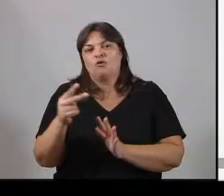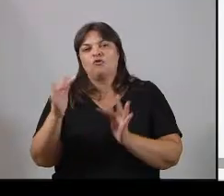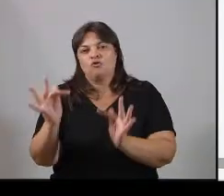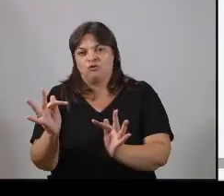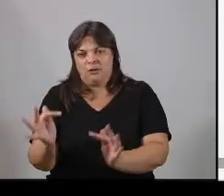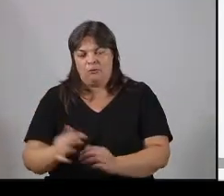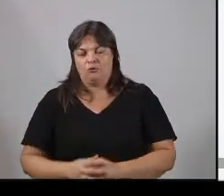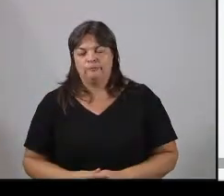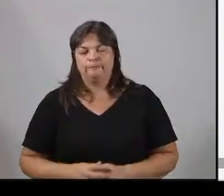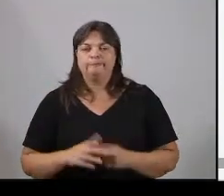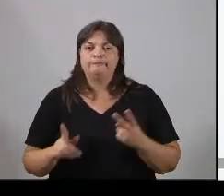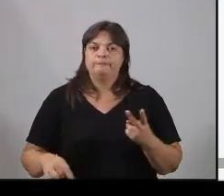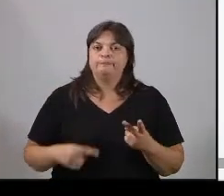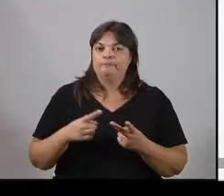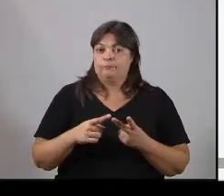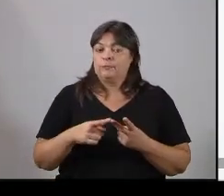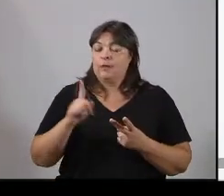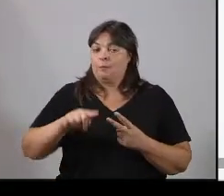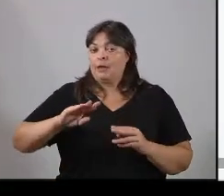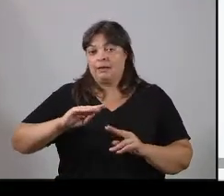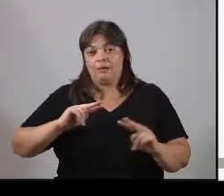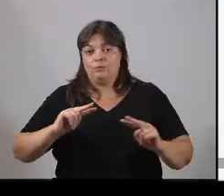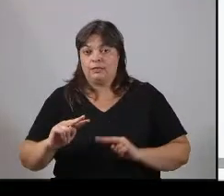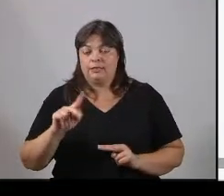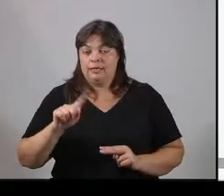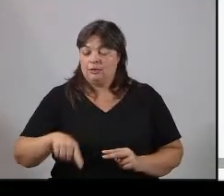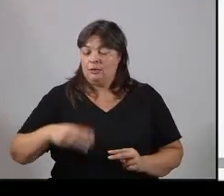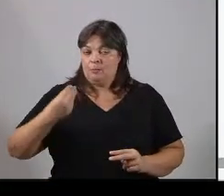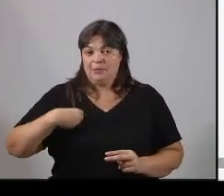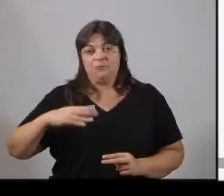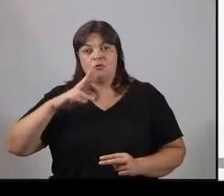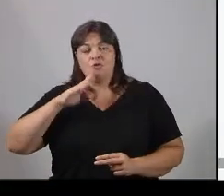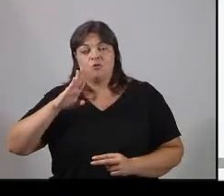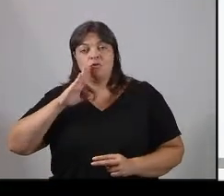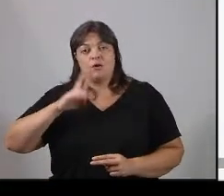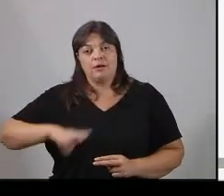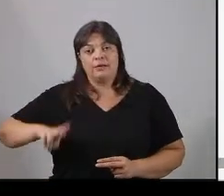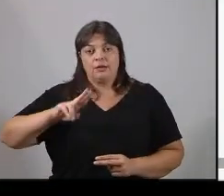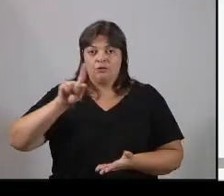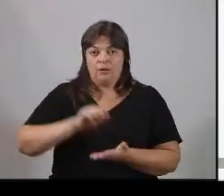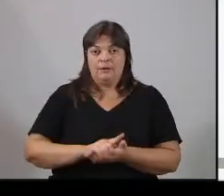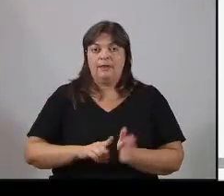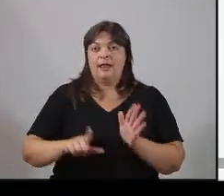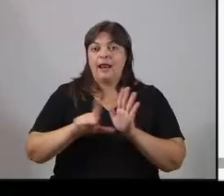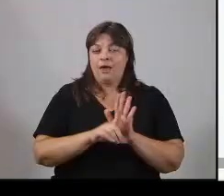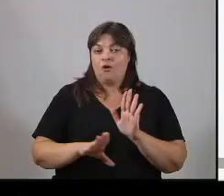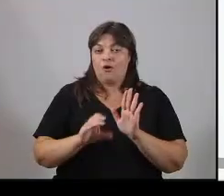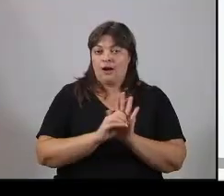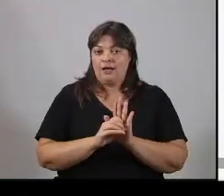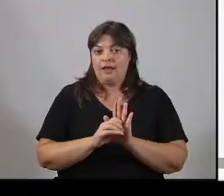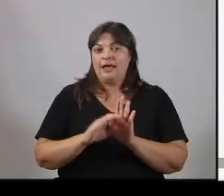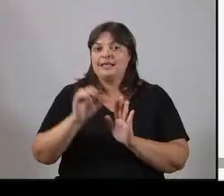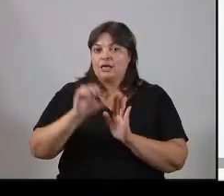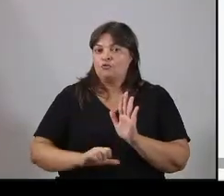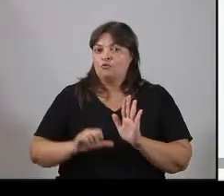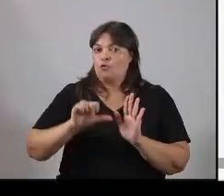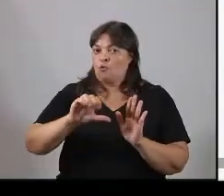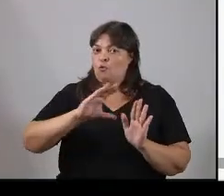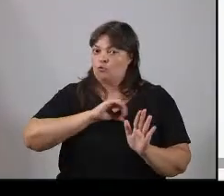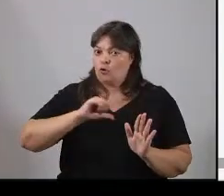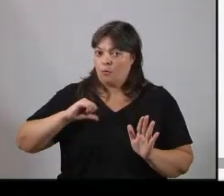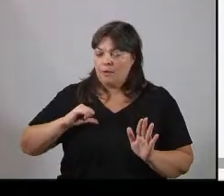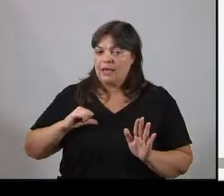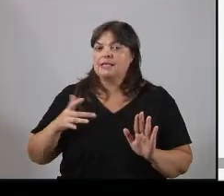lo segundo, vuelvo a decir lo que acabo de transmitir. Una ley orgánica, un estatuto de autonomía requiere de